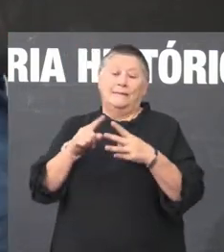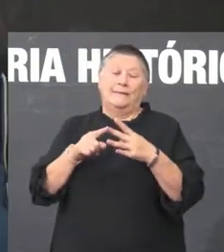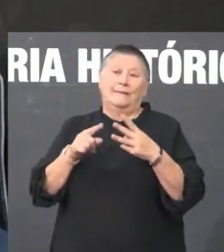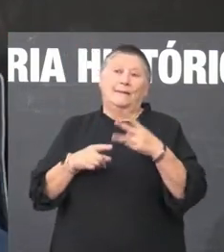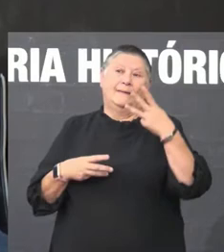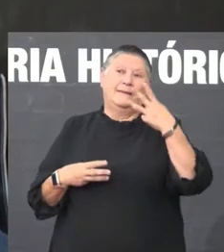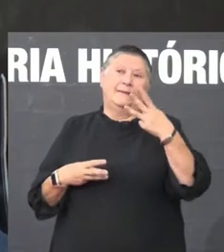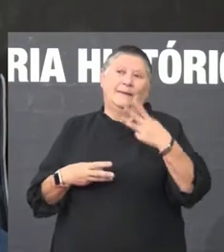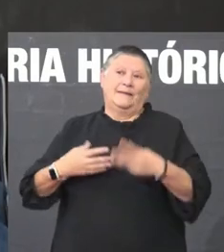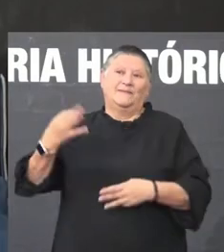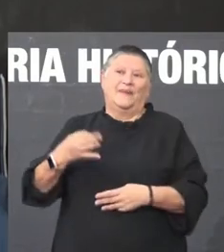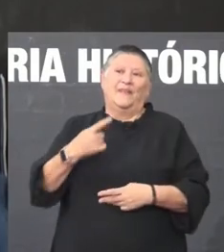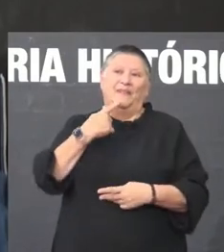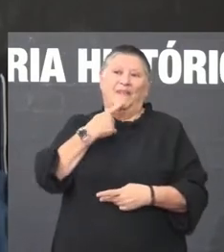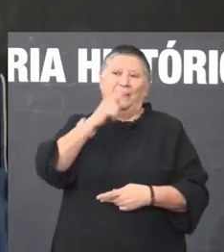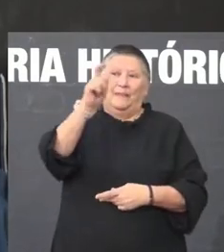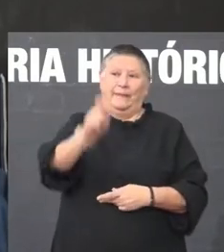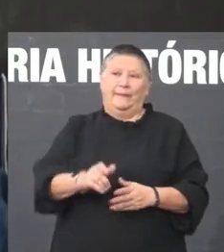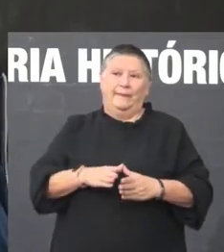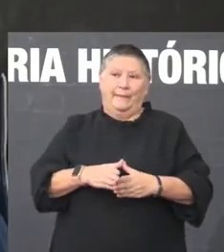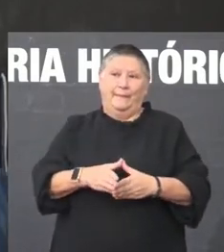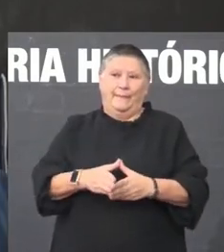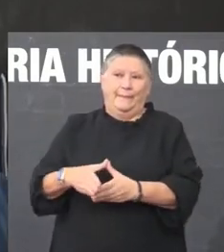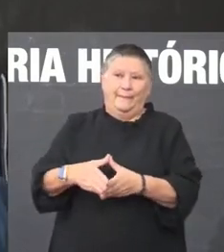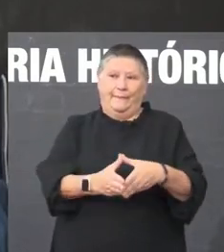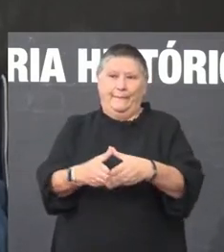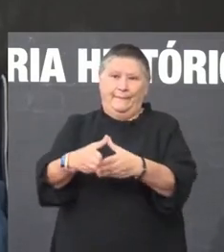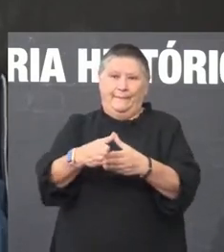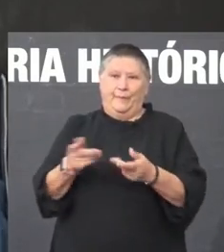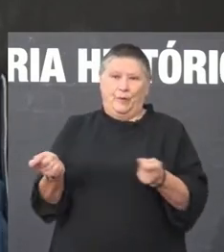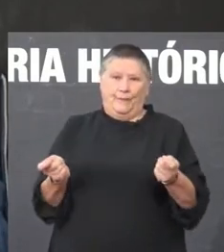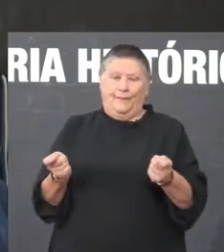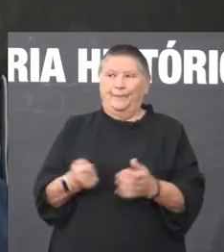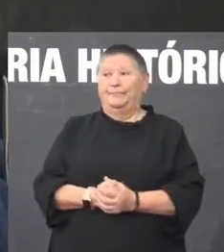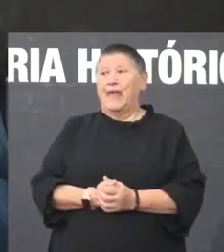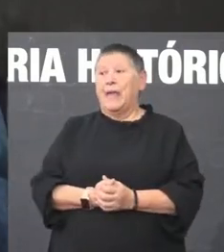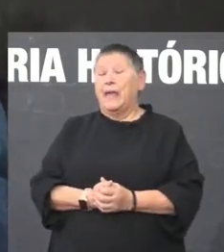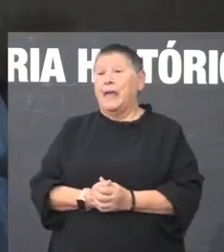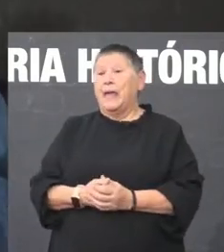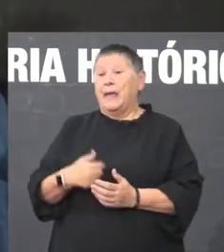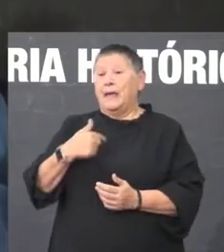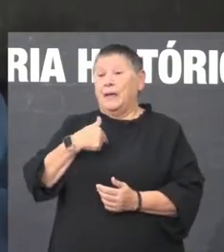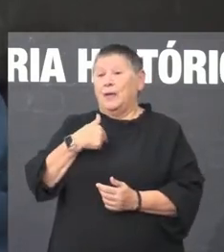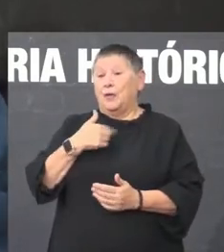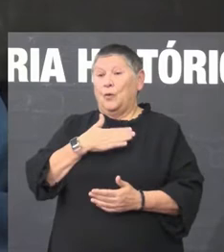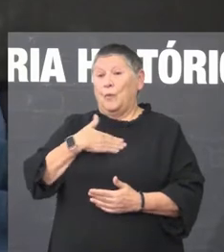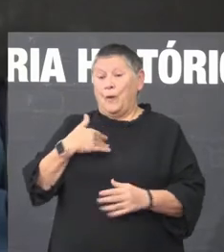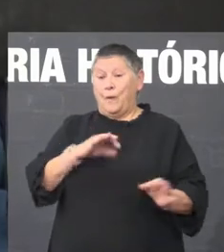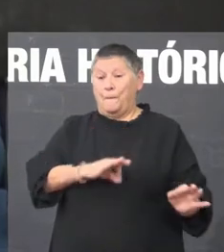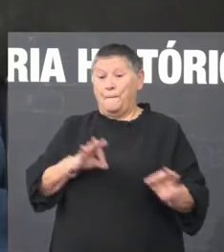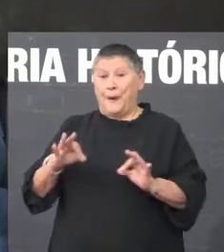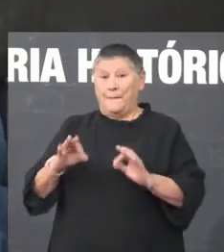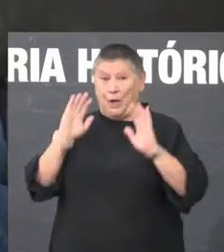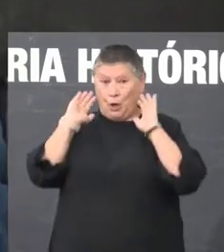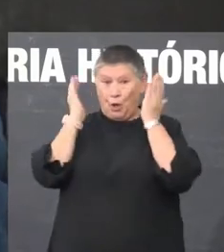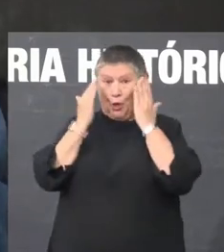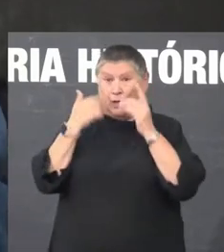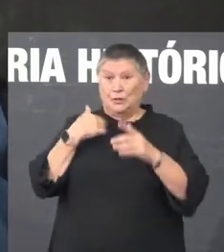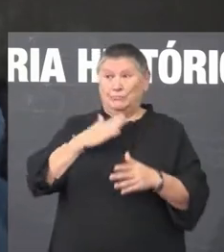barquero, y que yo, cuando, para preparar los discursos en el Congreso,